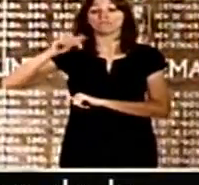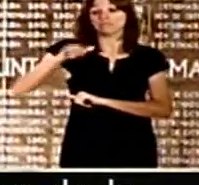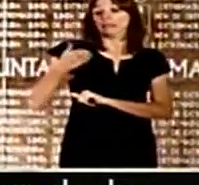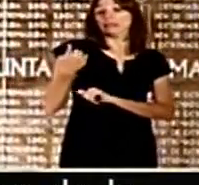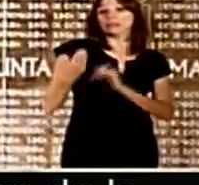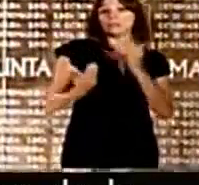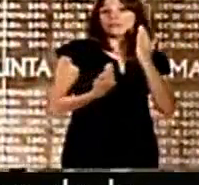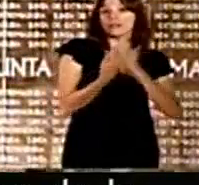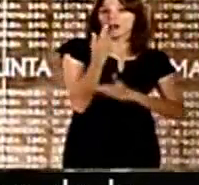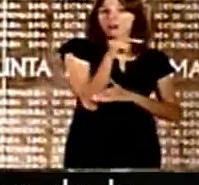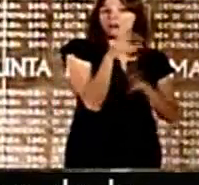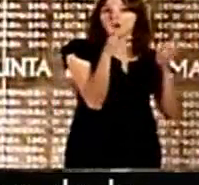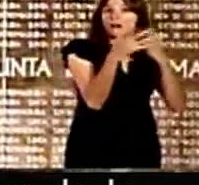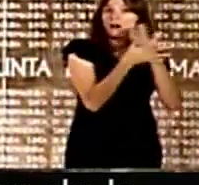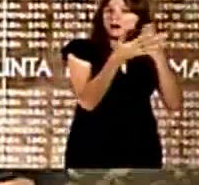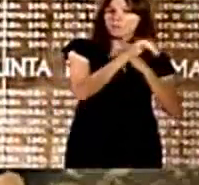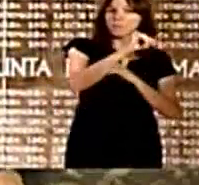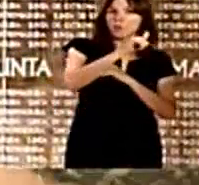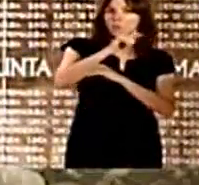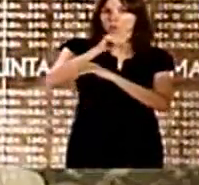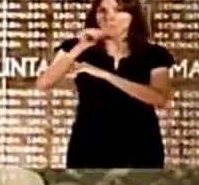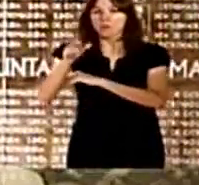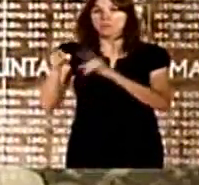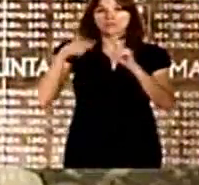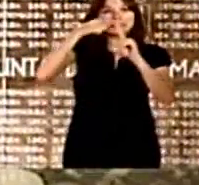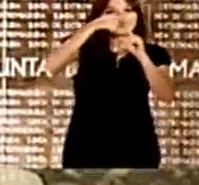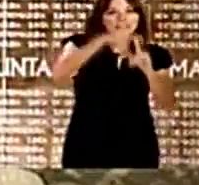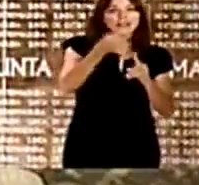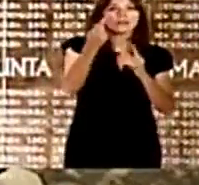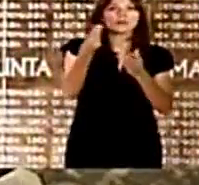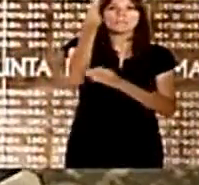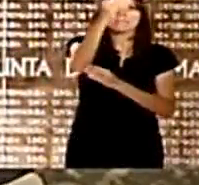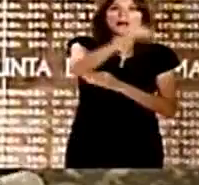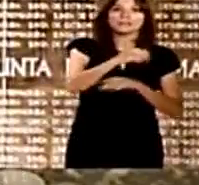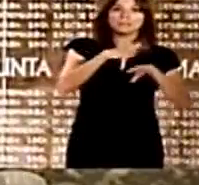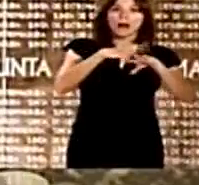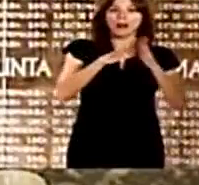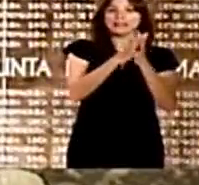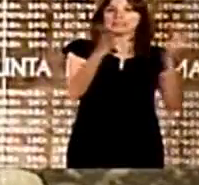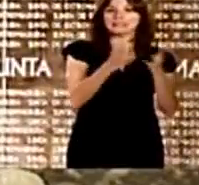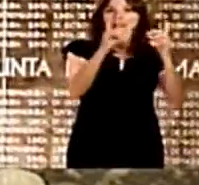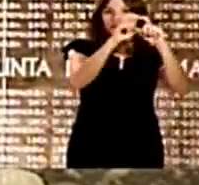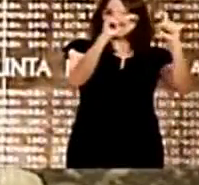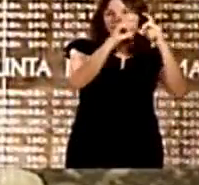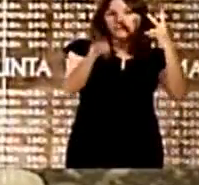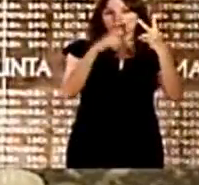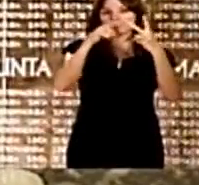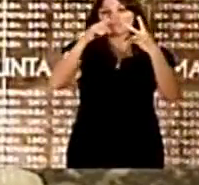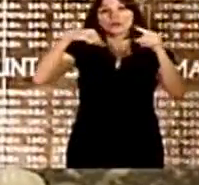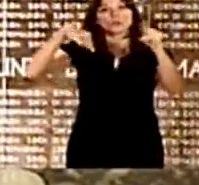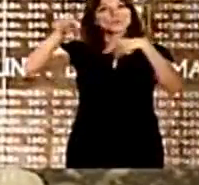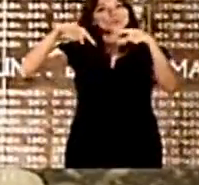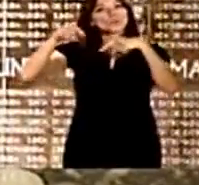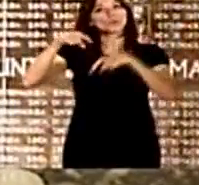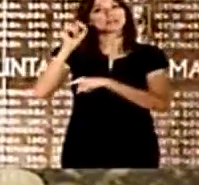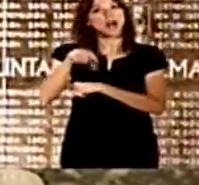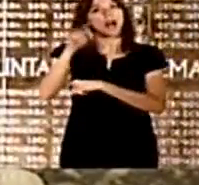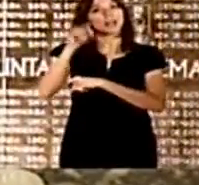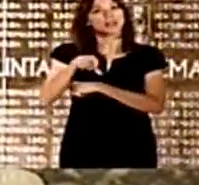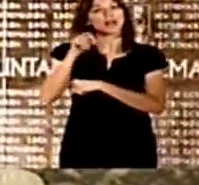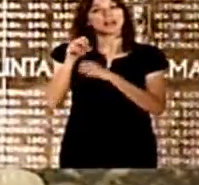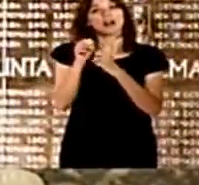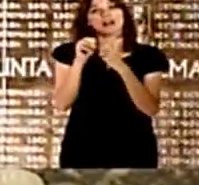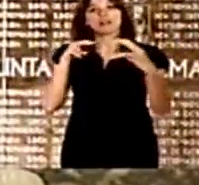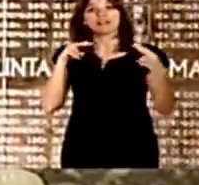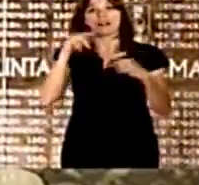La primera de ellas tiene que ver con los incentivos a la inversión empresarial, la segunda de ellas con ayudas al transporte público regular de viajeros por carreteras en nuestra